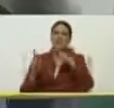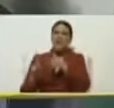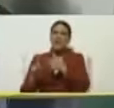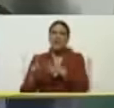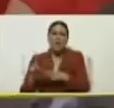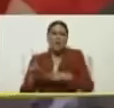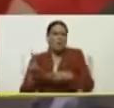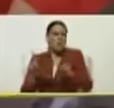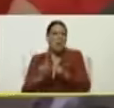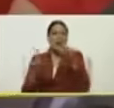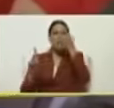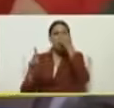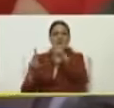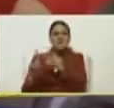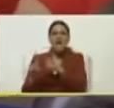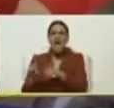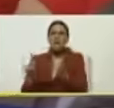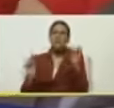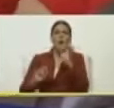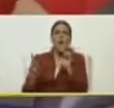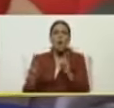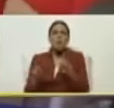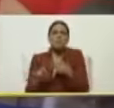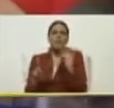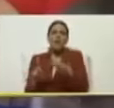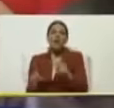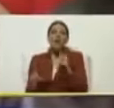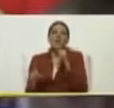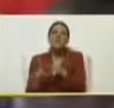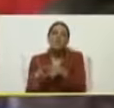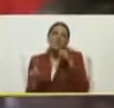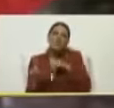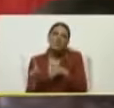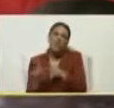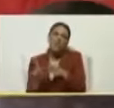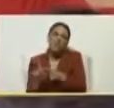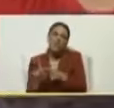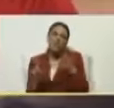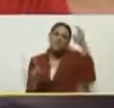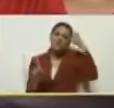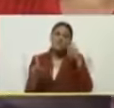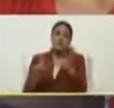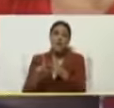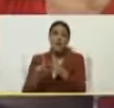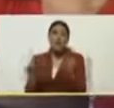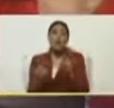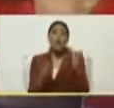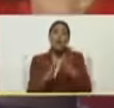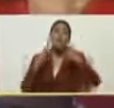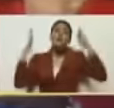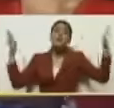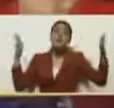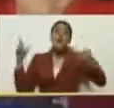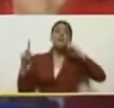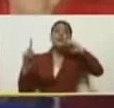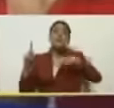Y Chávez se convirtió en un gigante de la historia, en el más grande presidente